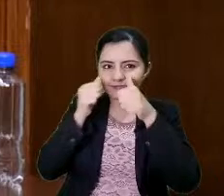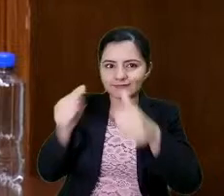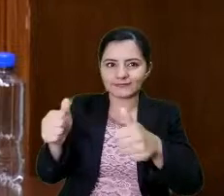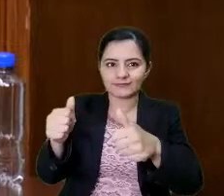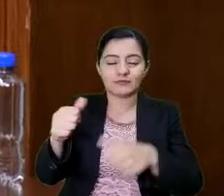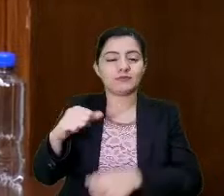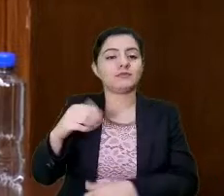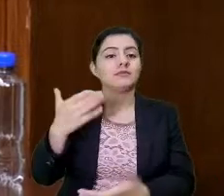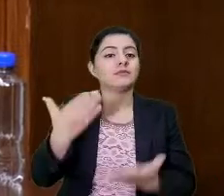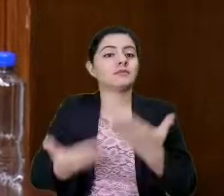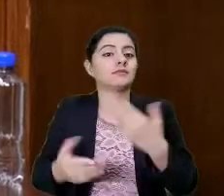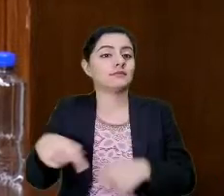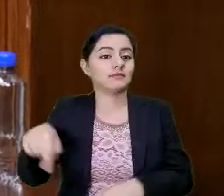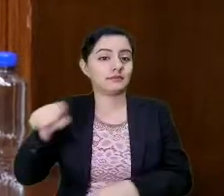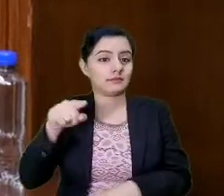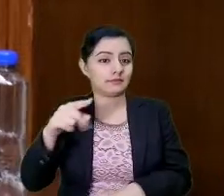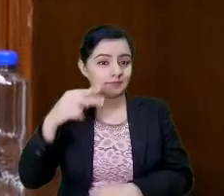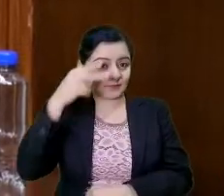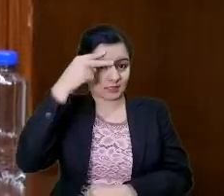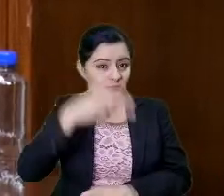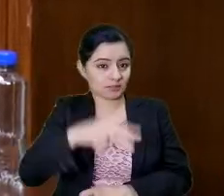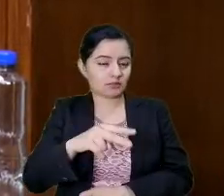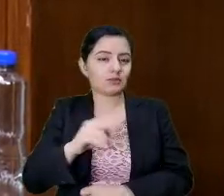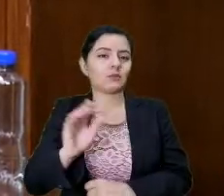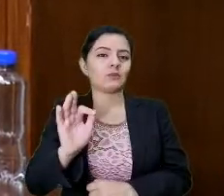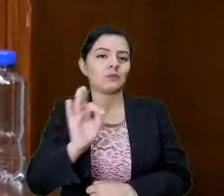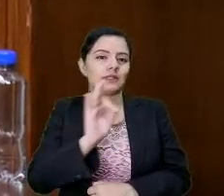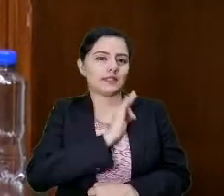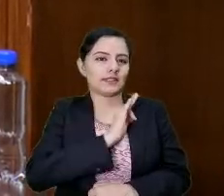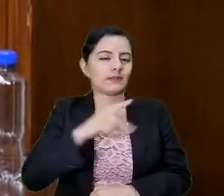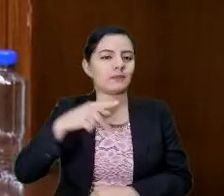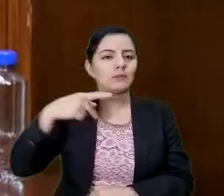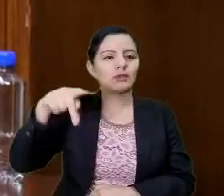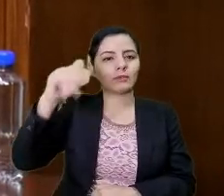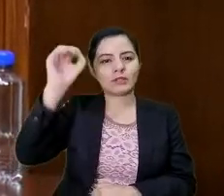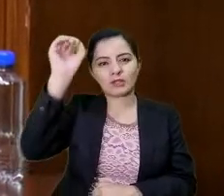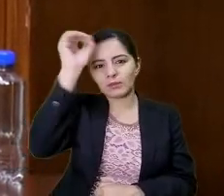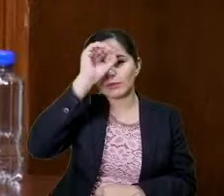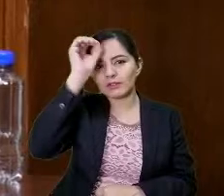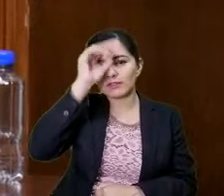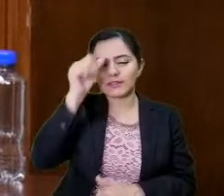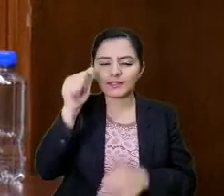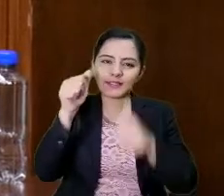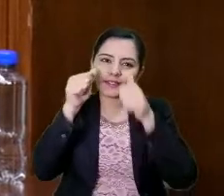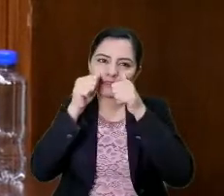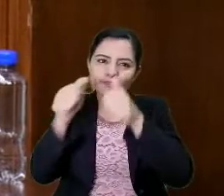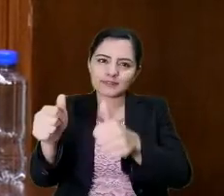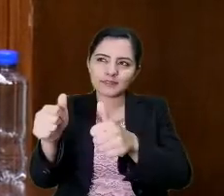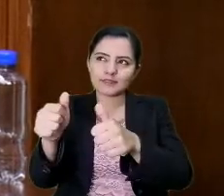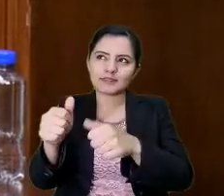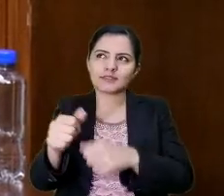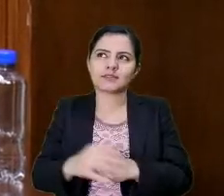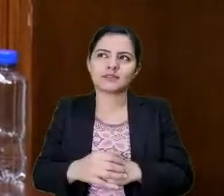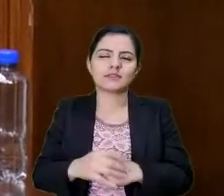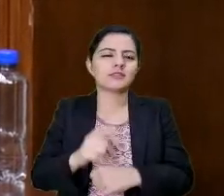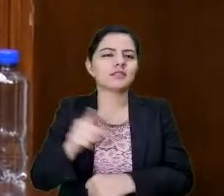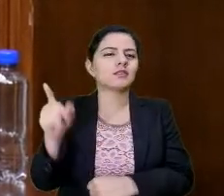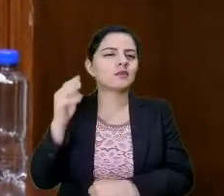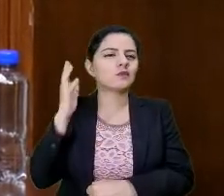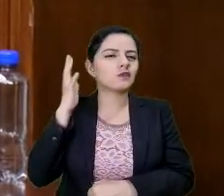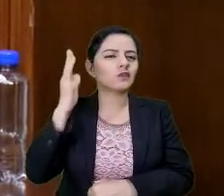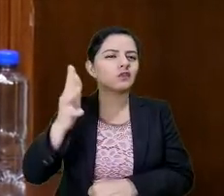tienen la extraordinaria posibilidad de ser escuchados, de decidir quiénes serán los que apliquen la ley